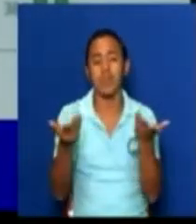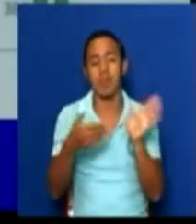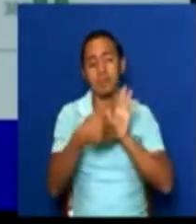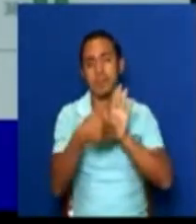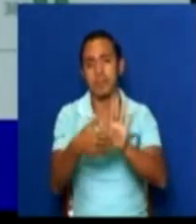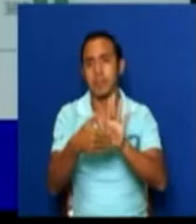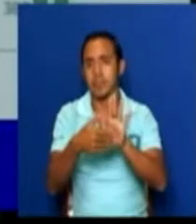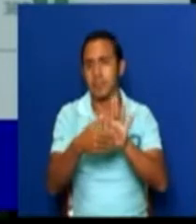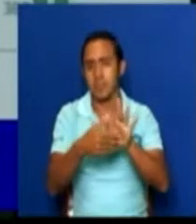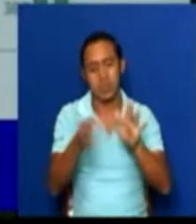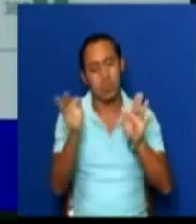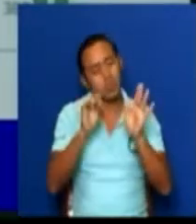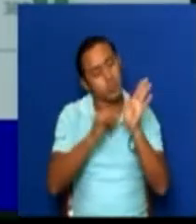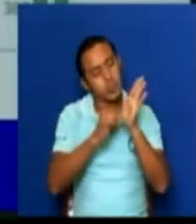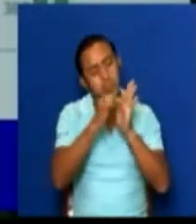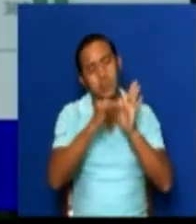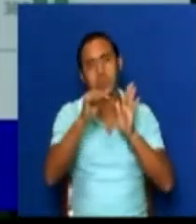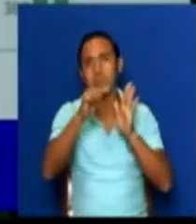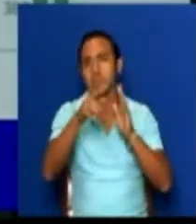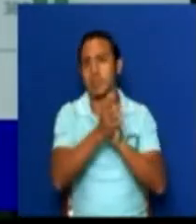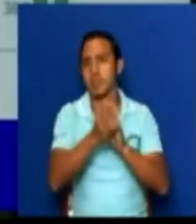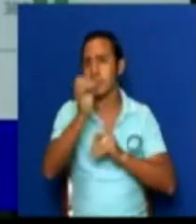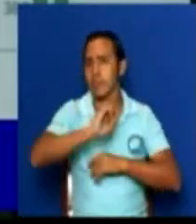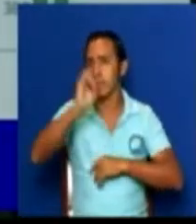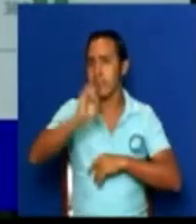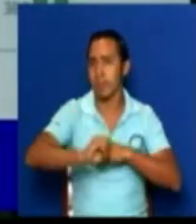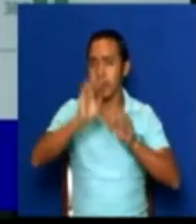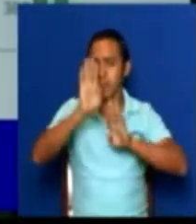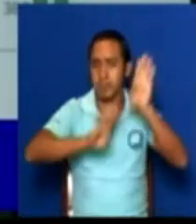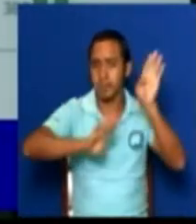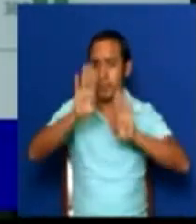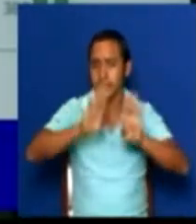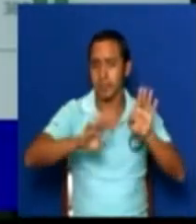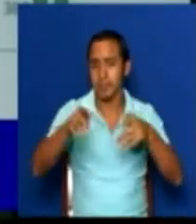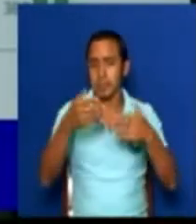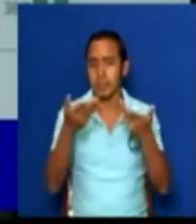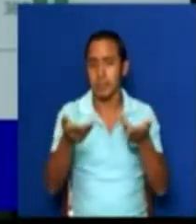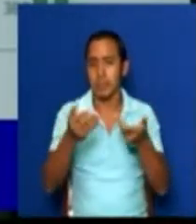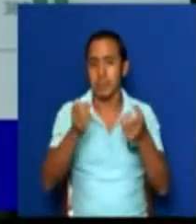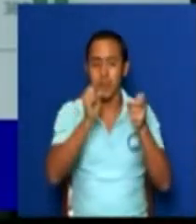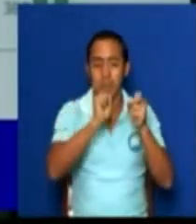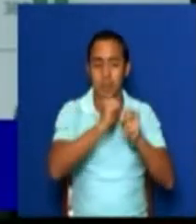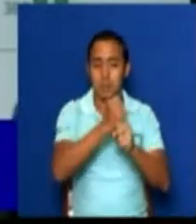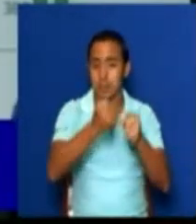esta gráfica, la tasa de participación laboral según sexo y